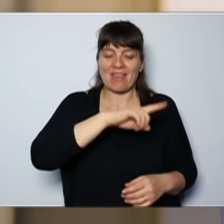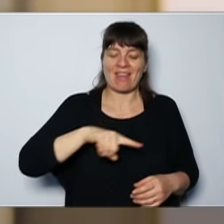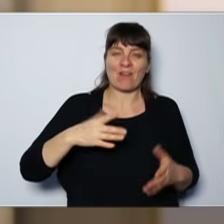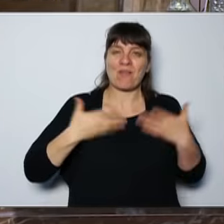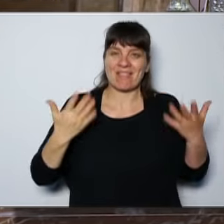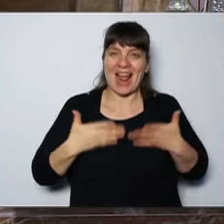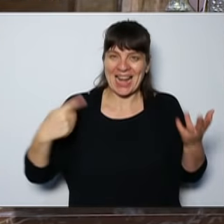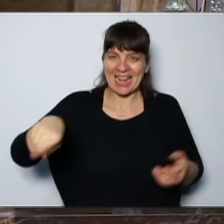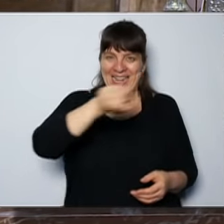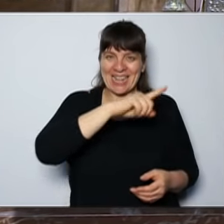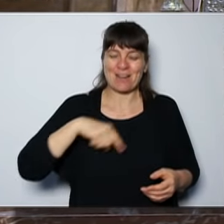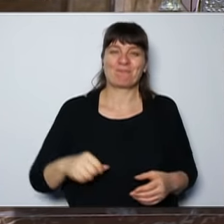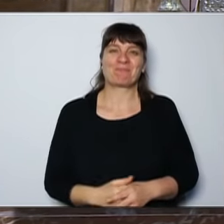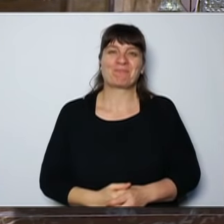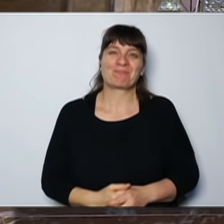nuestra alegría.